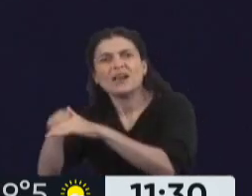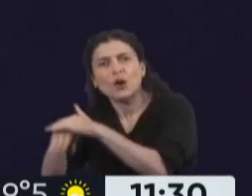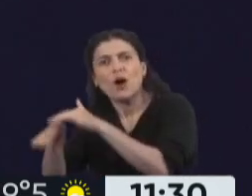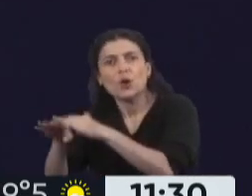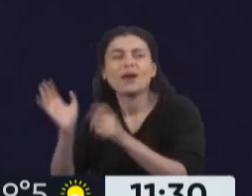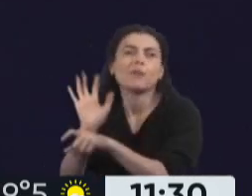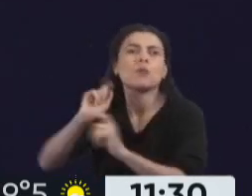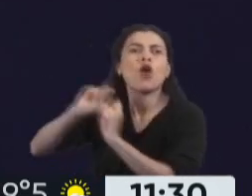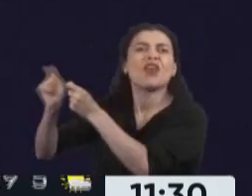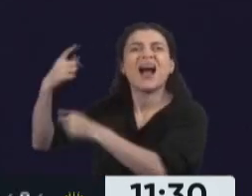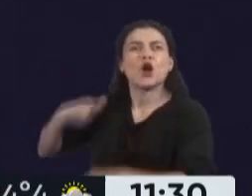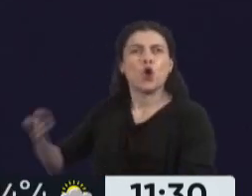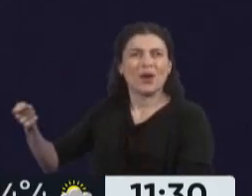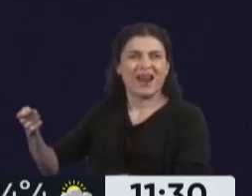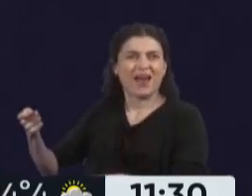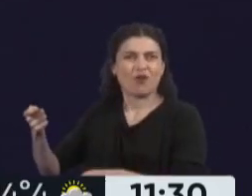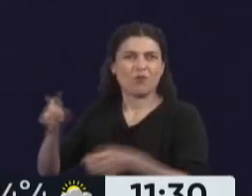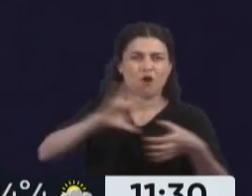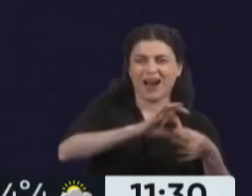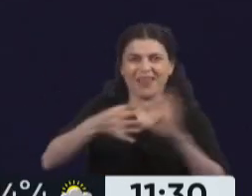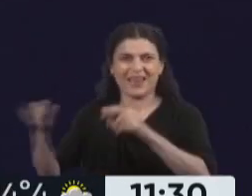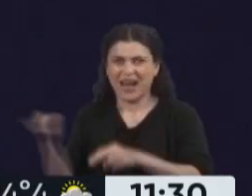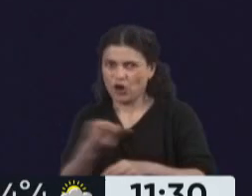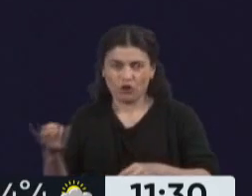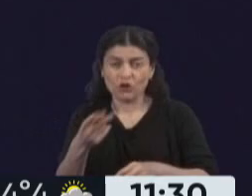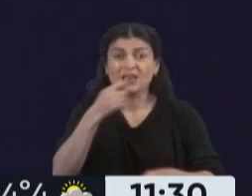de su salario, lo que implica que si ese